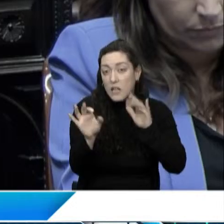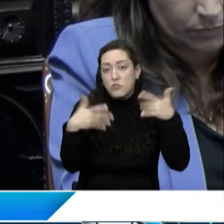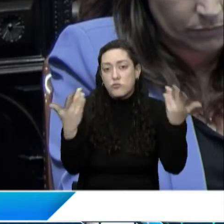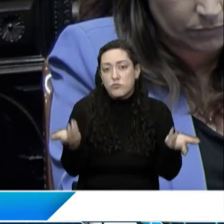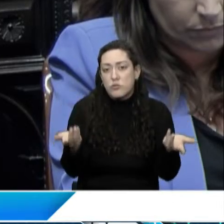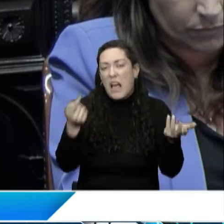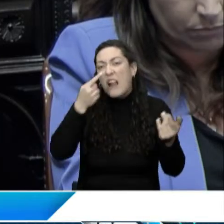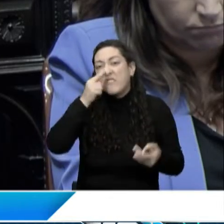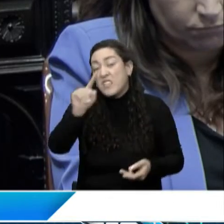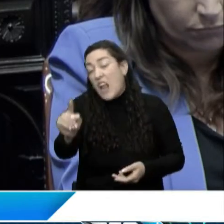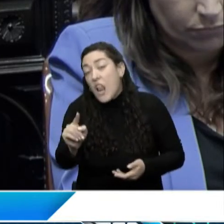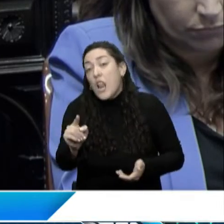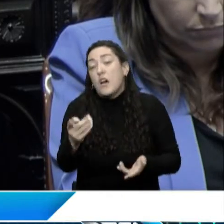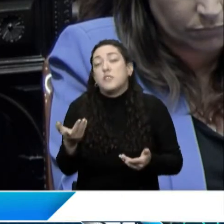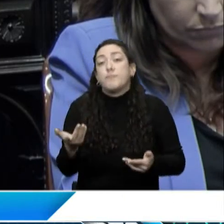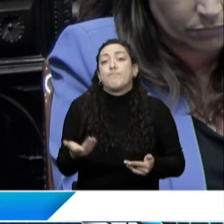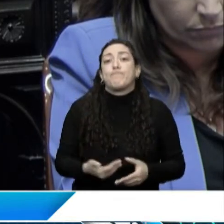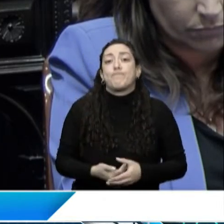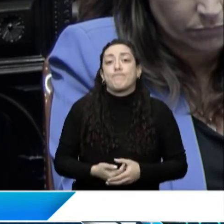tarde siendo